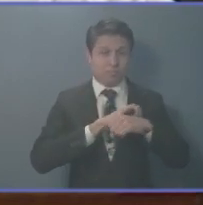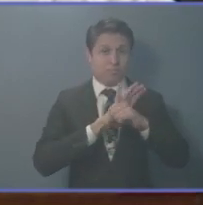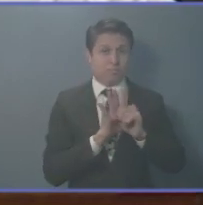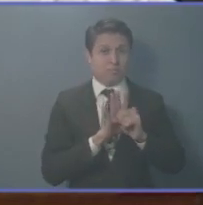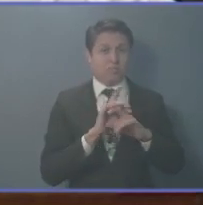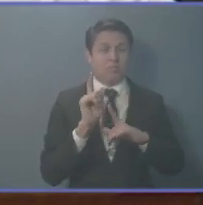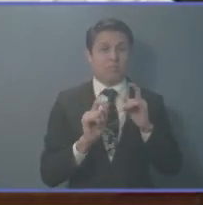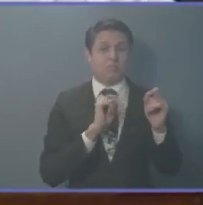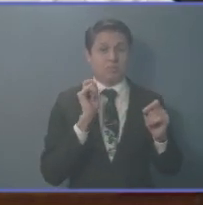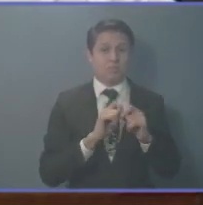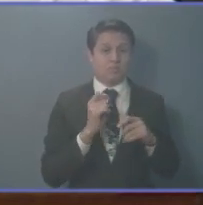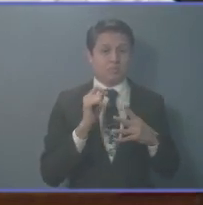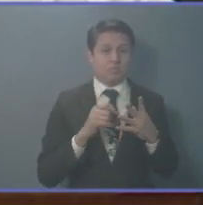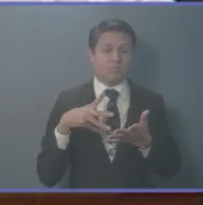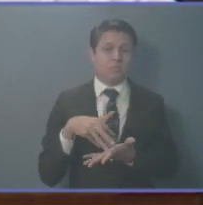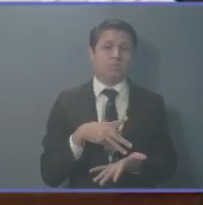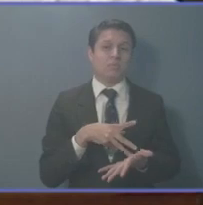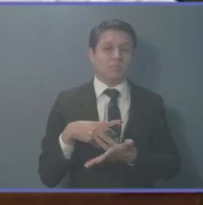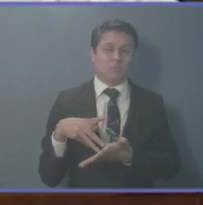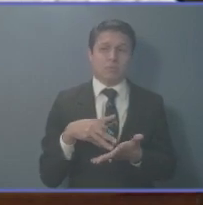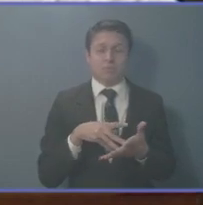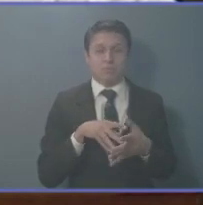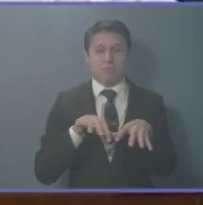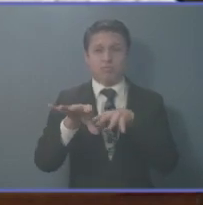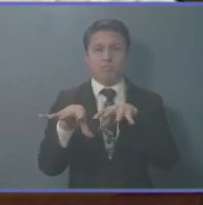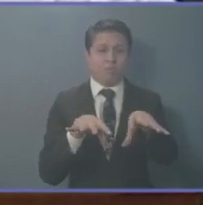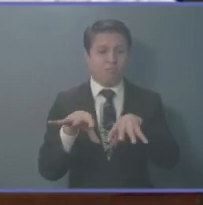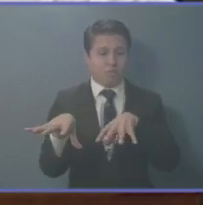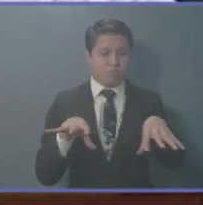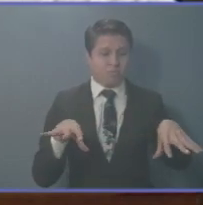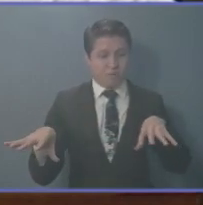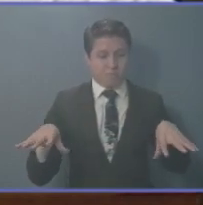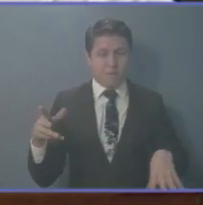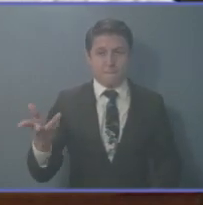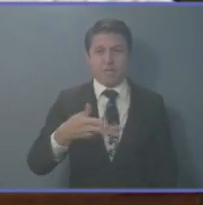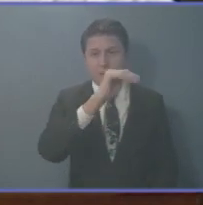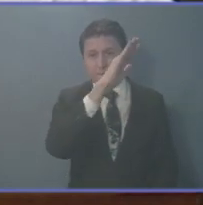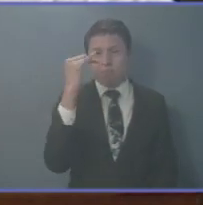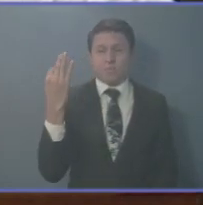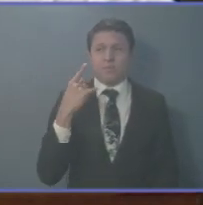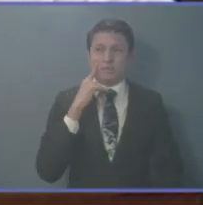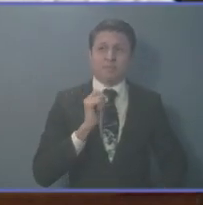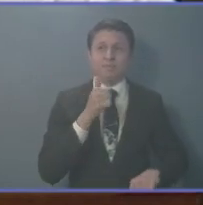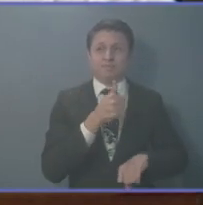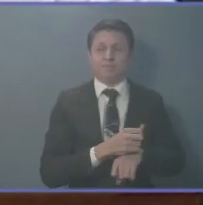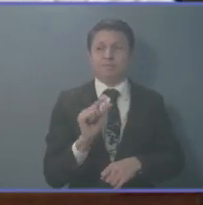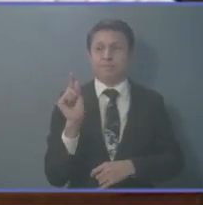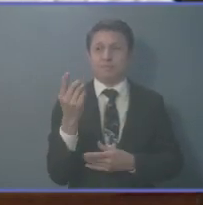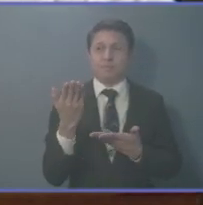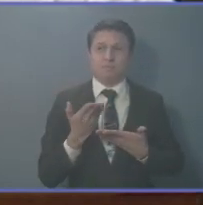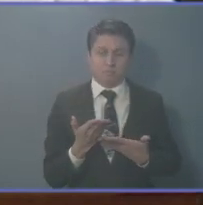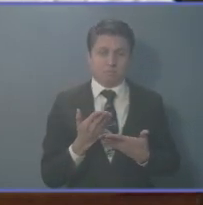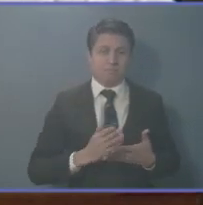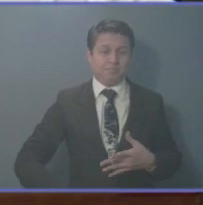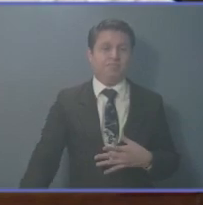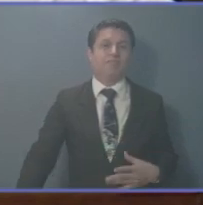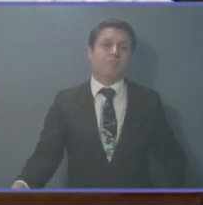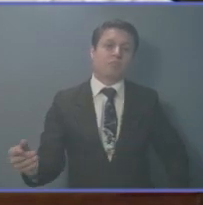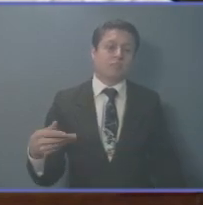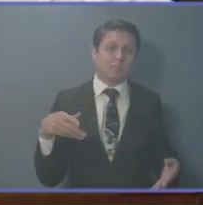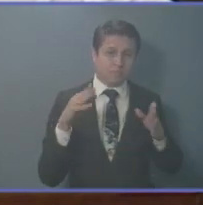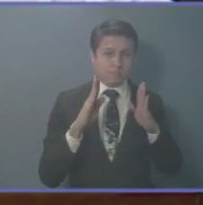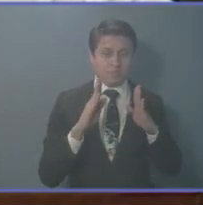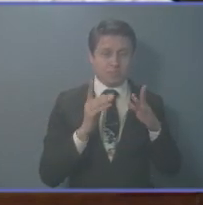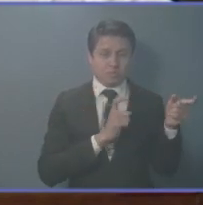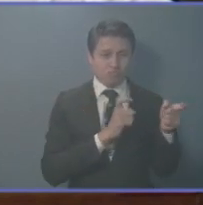su presencia en población de los 14 departamentos del país, lo que hace necesario adoptar medidas que permitan una contención más